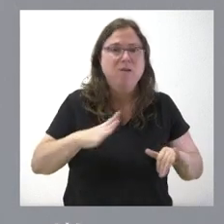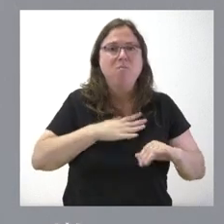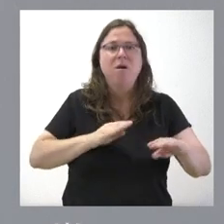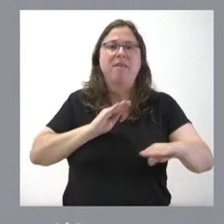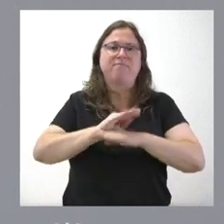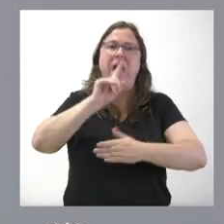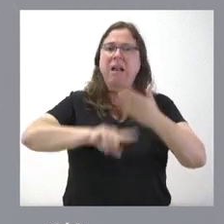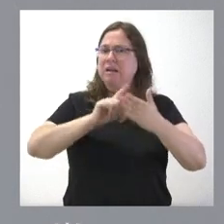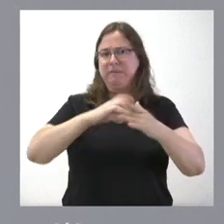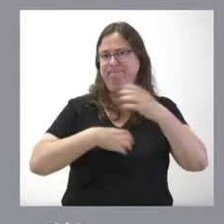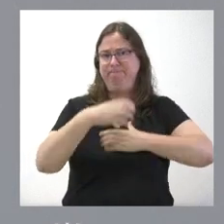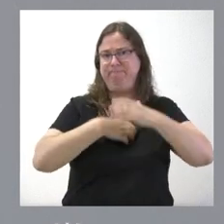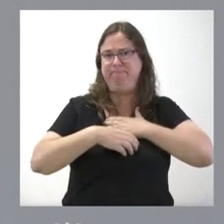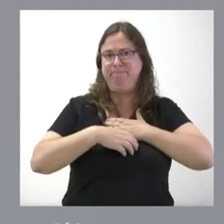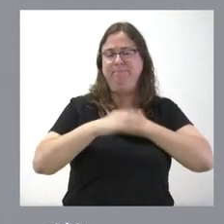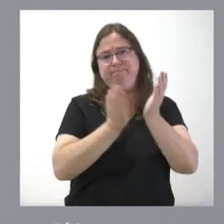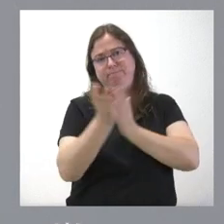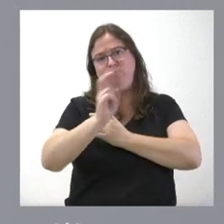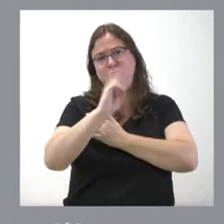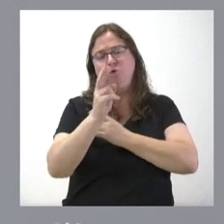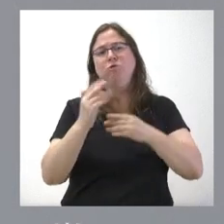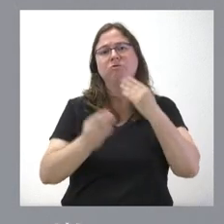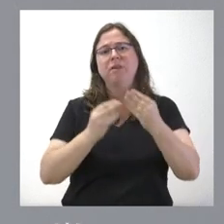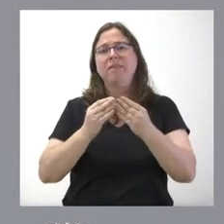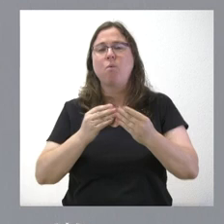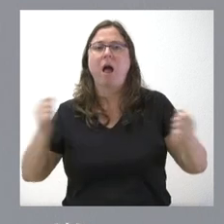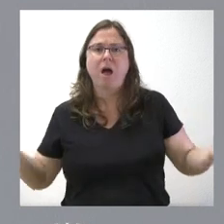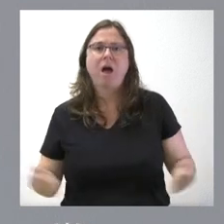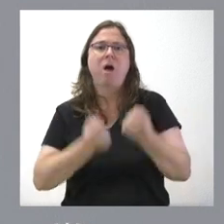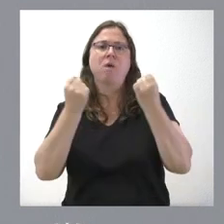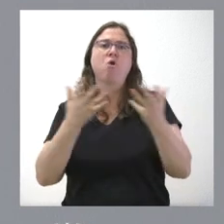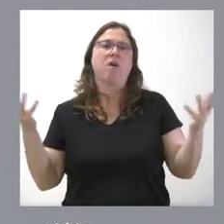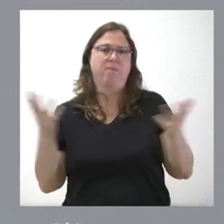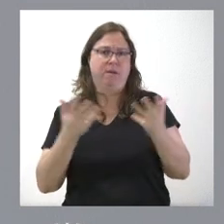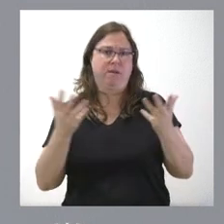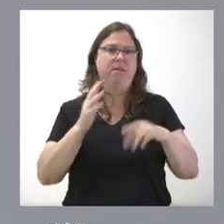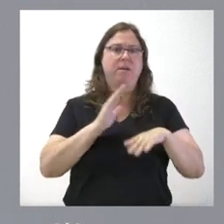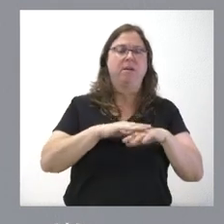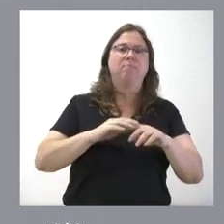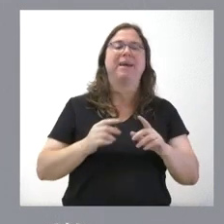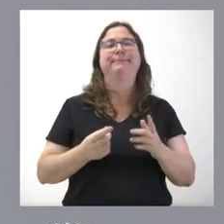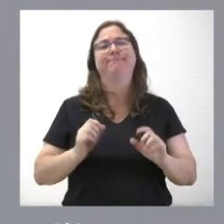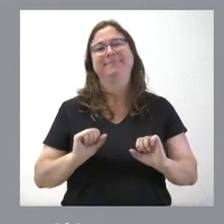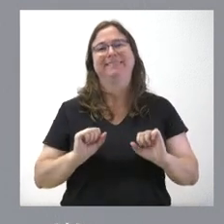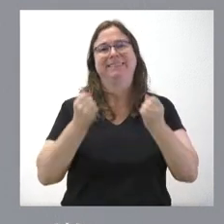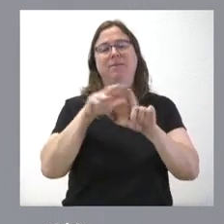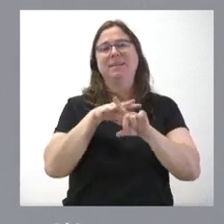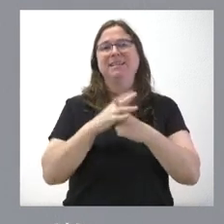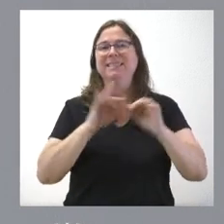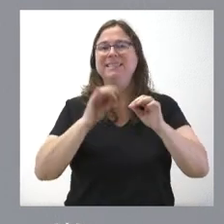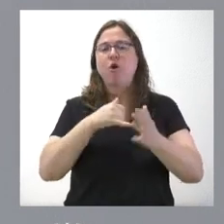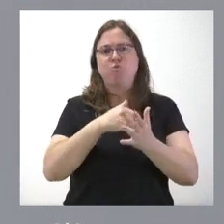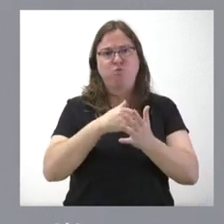alquileres y Por tanto se produce esta actuación de emergencia para dar una salida a una situación de especial